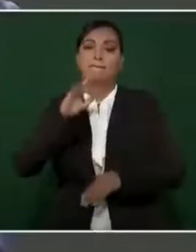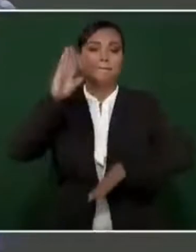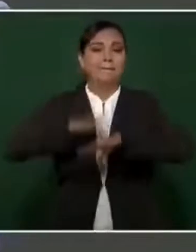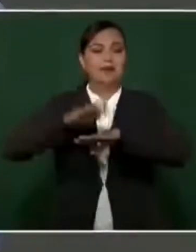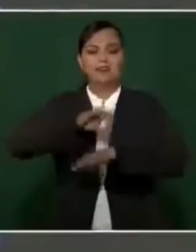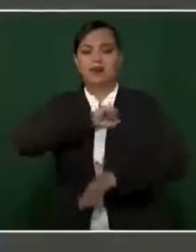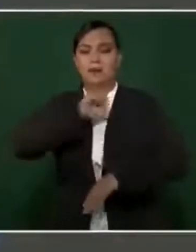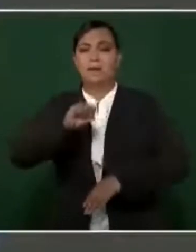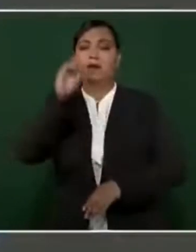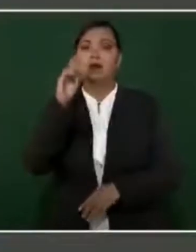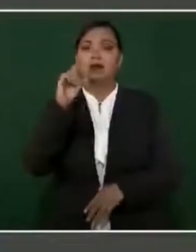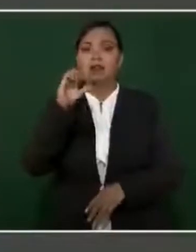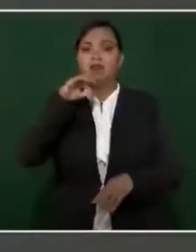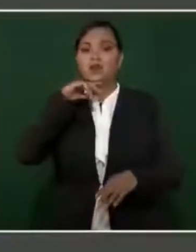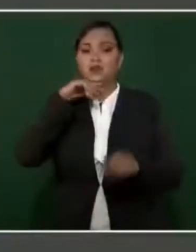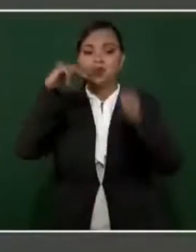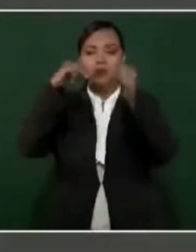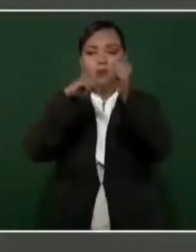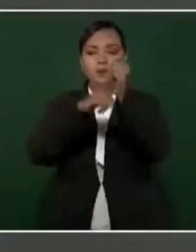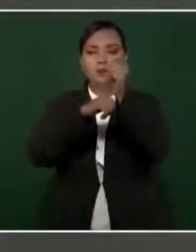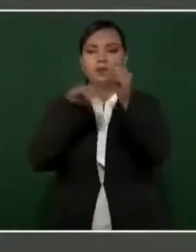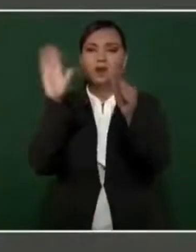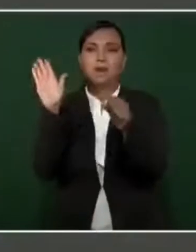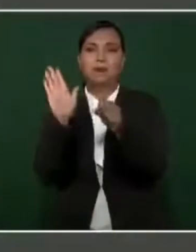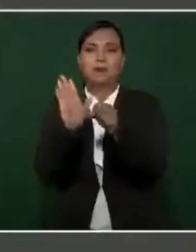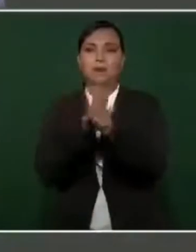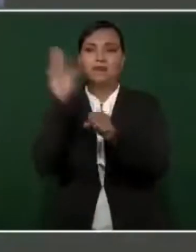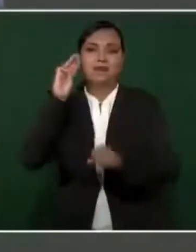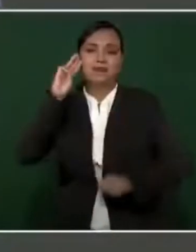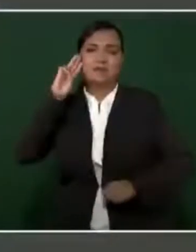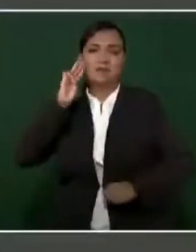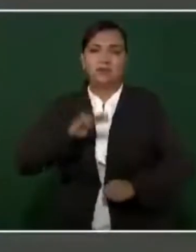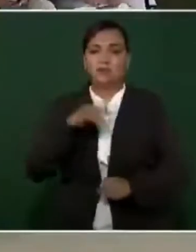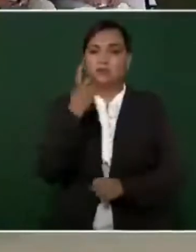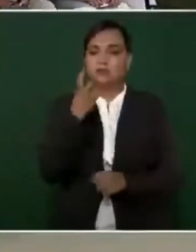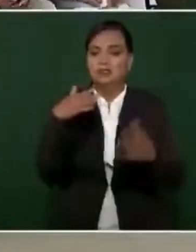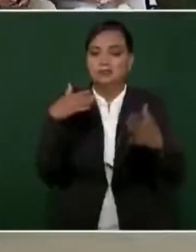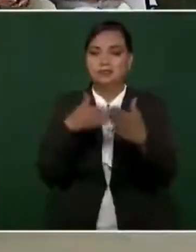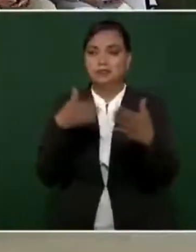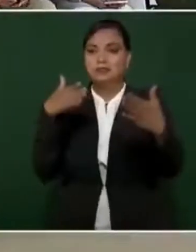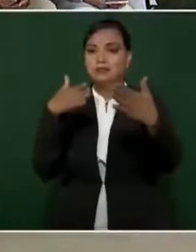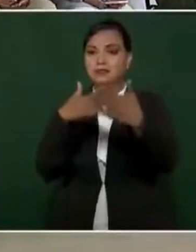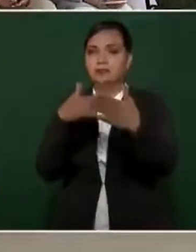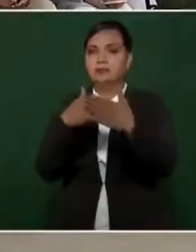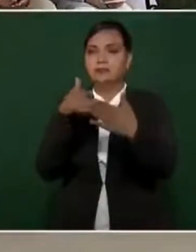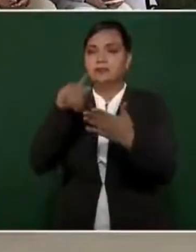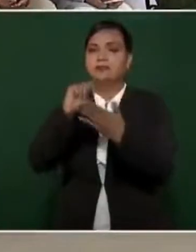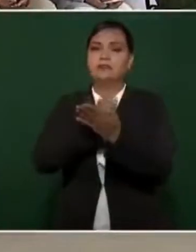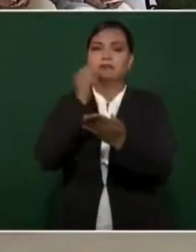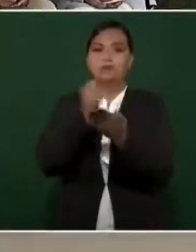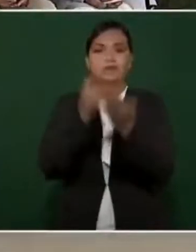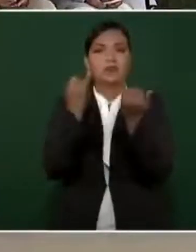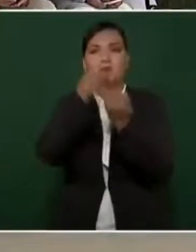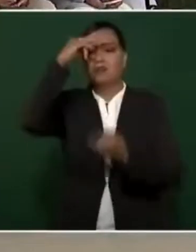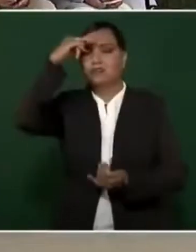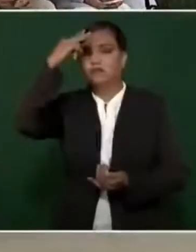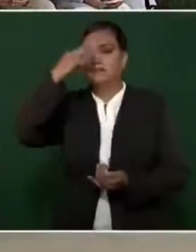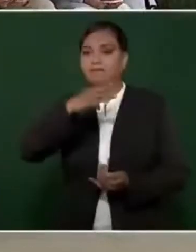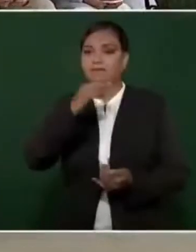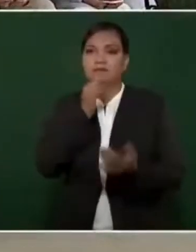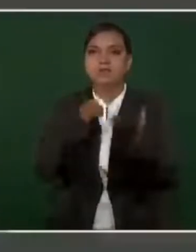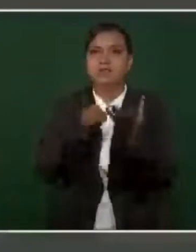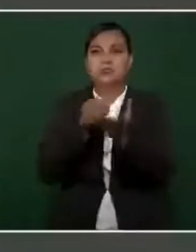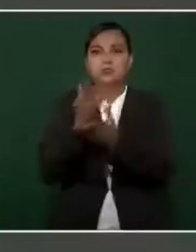peste, y eso era lo que impedía a Tamaulipas y a México salir